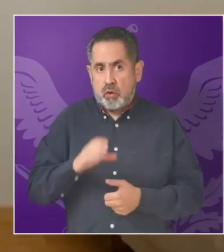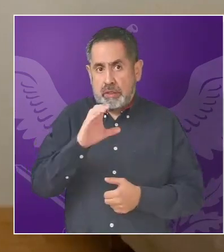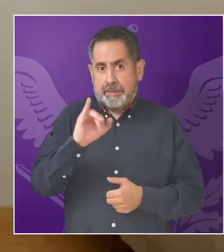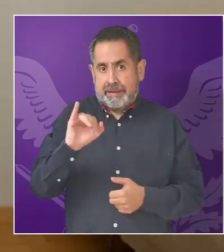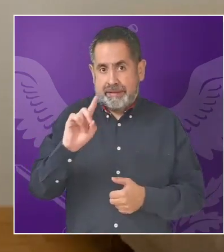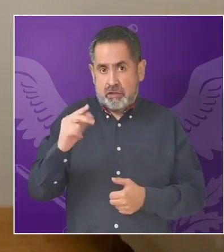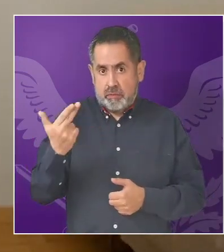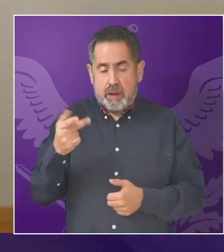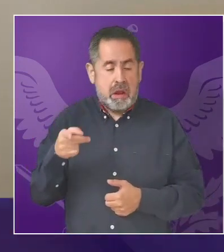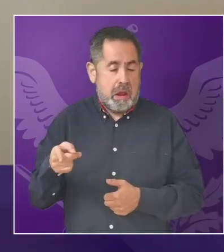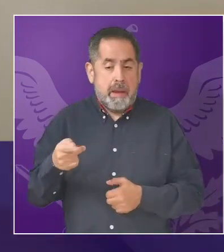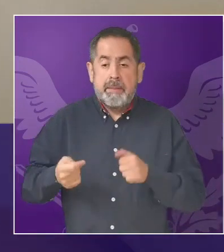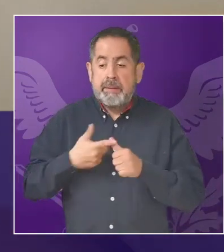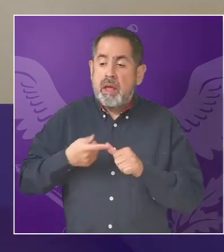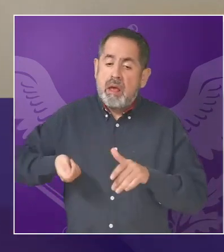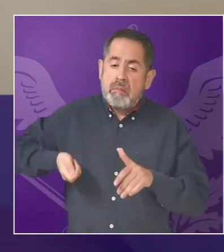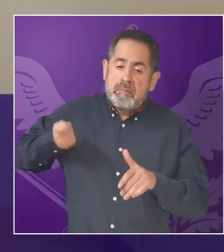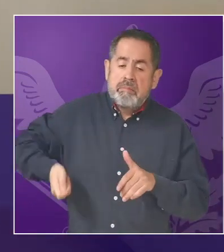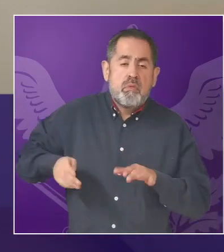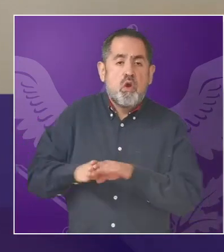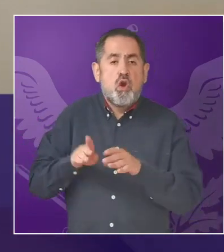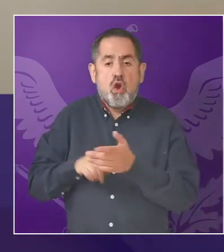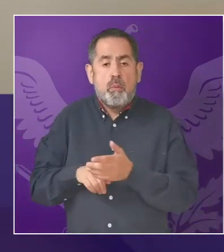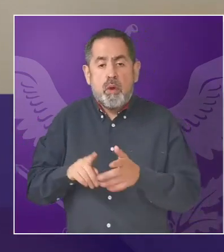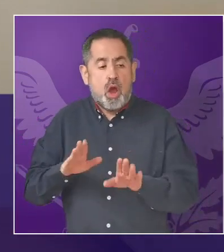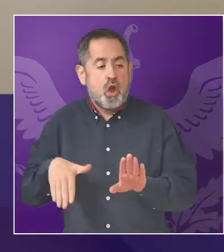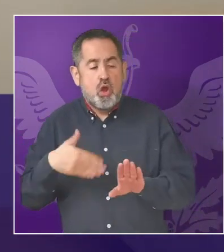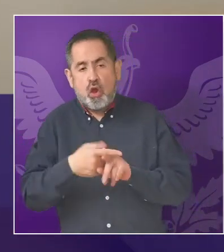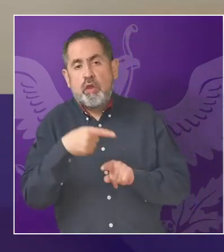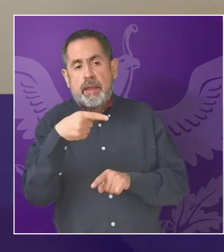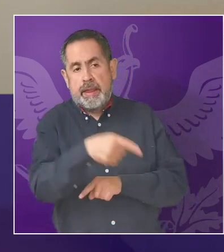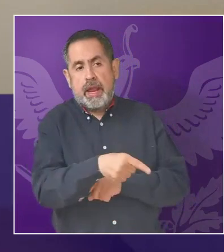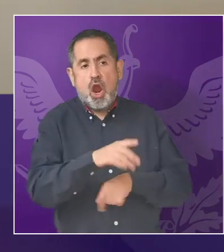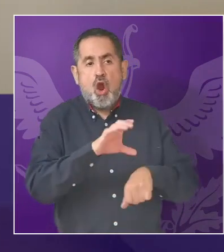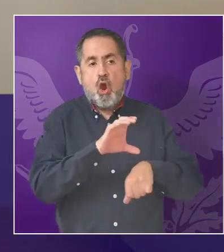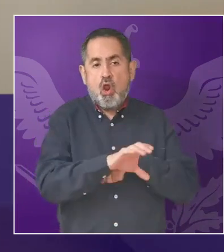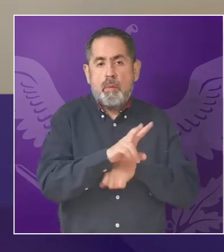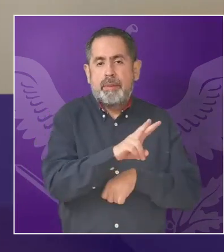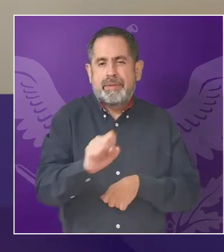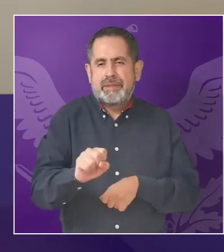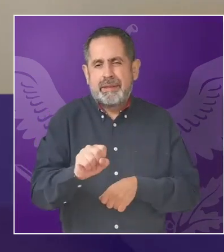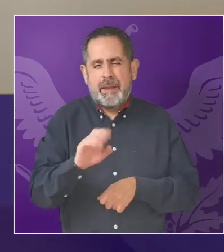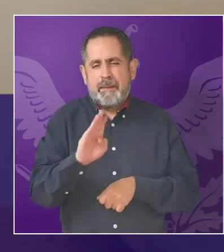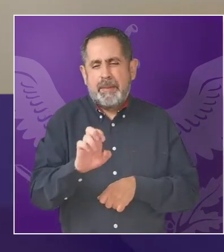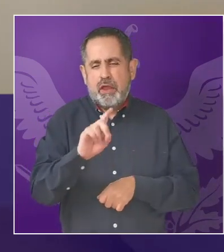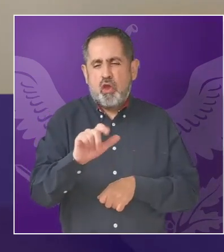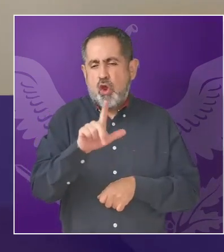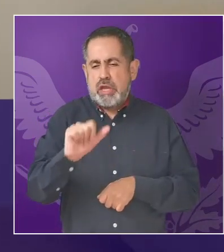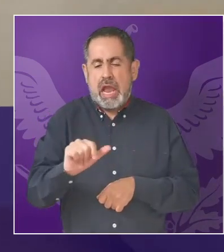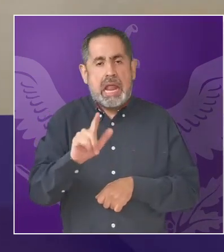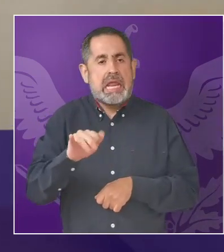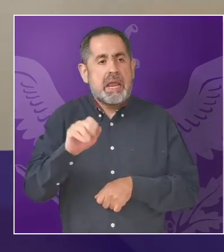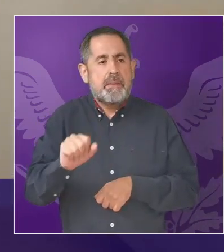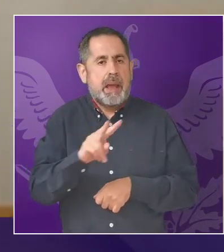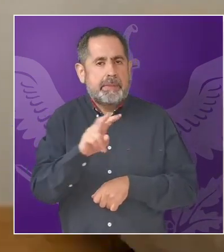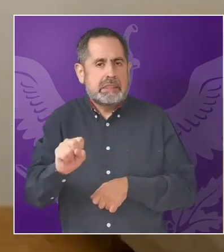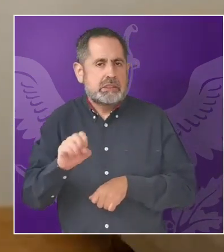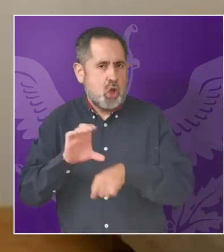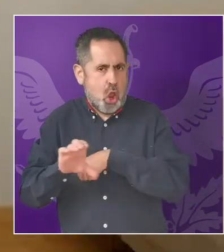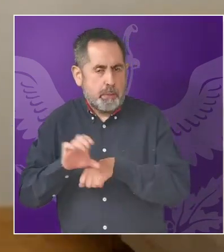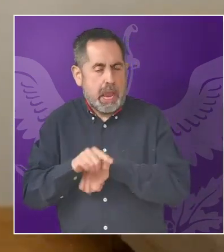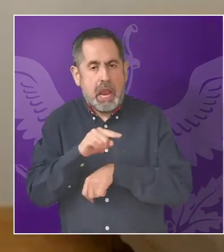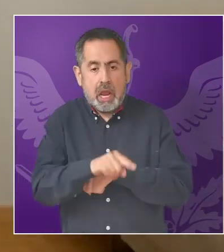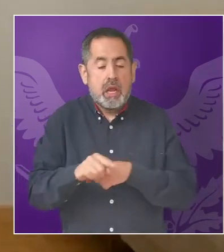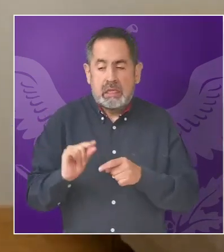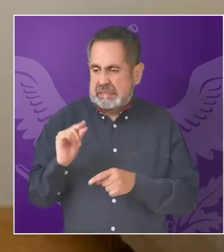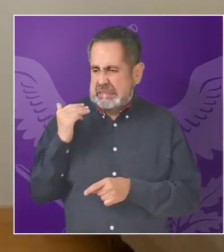La primera, la sentencia en contra del Estado colombiano en el caso Bedoya Lima y otras versus